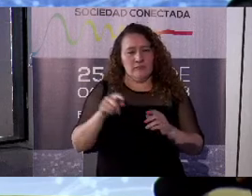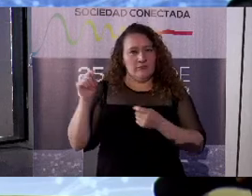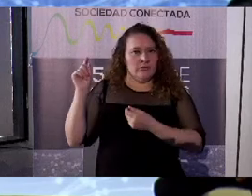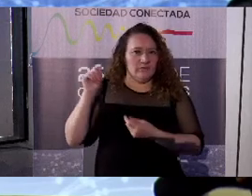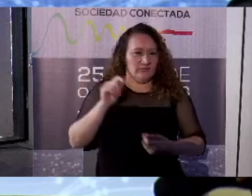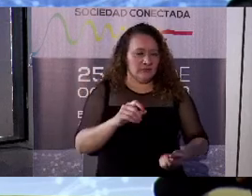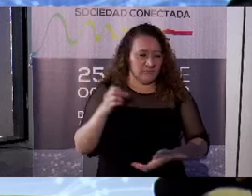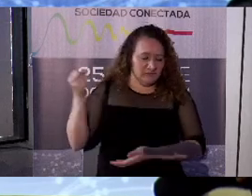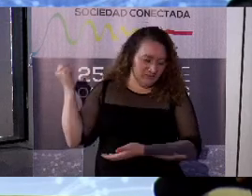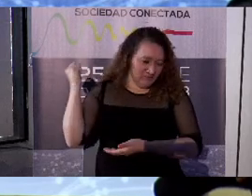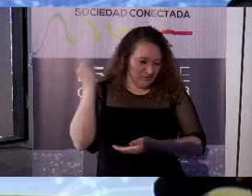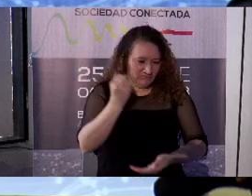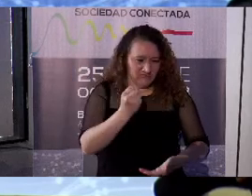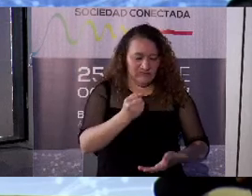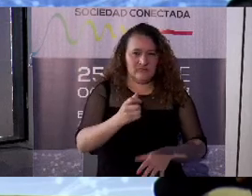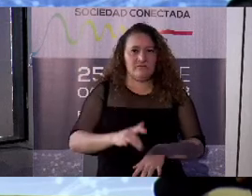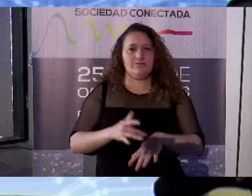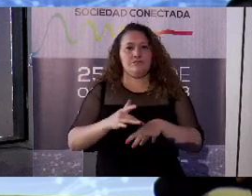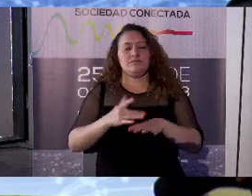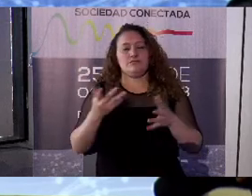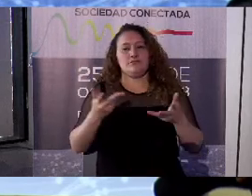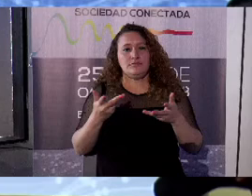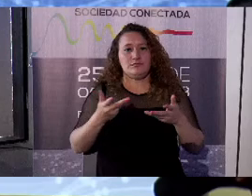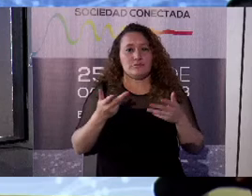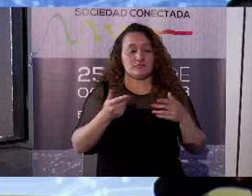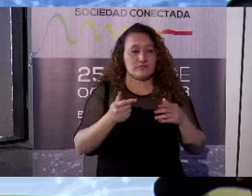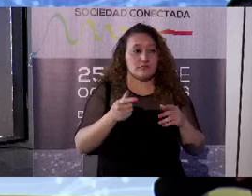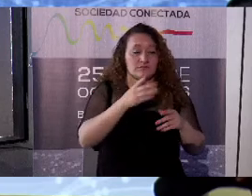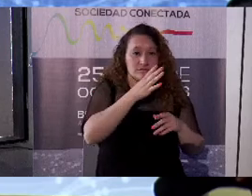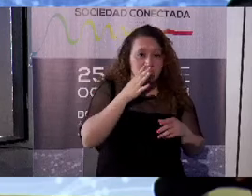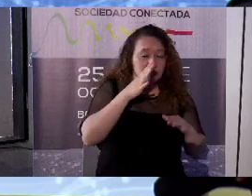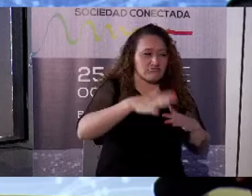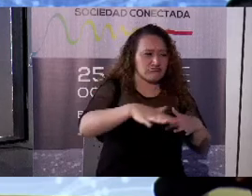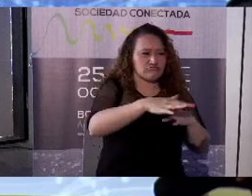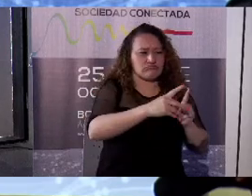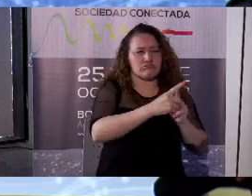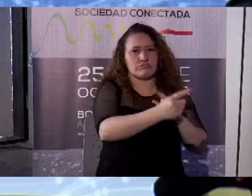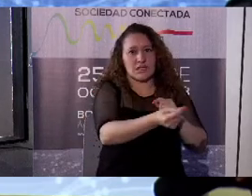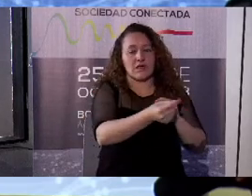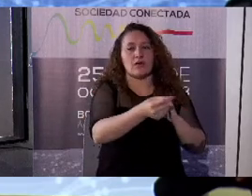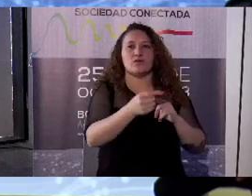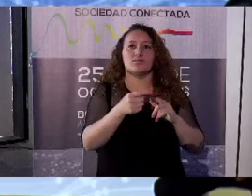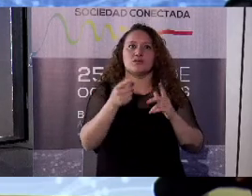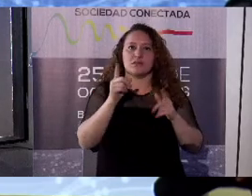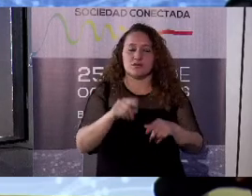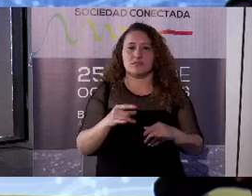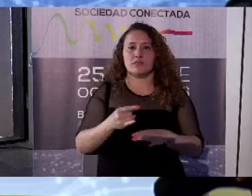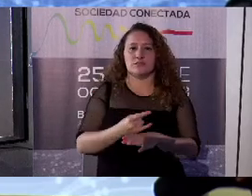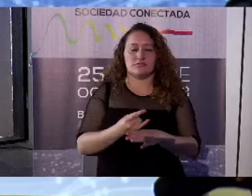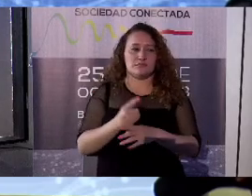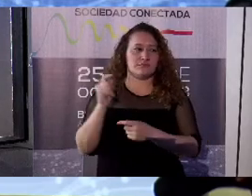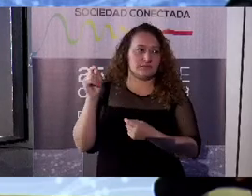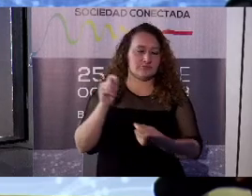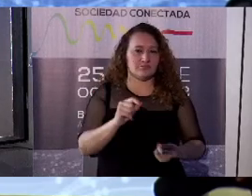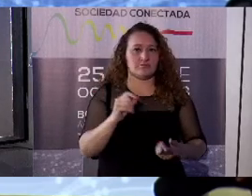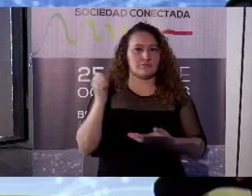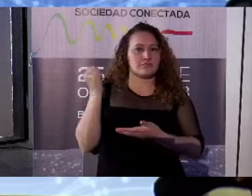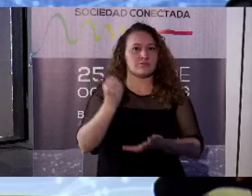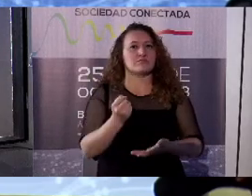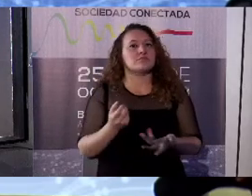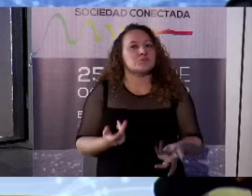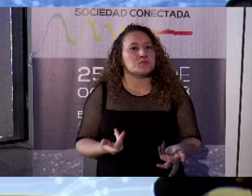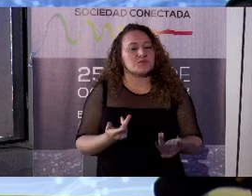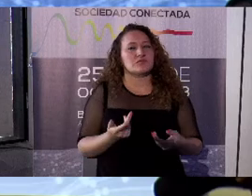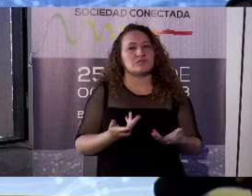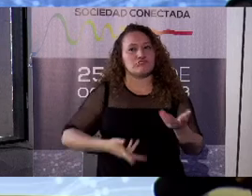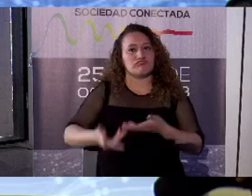inversión con incentivos en sitios alejados reducción de cánones de pago de espectro radioeléctrico y optimizar la inversión alrededor de eh incentivos